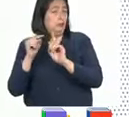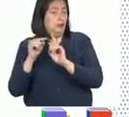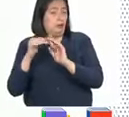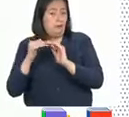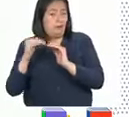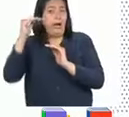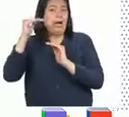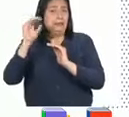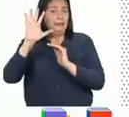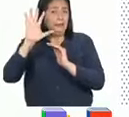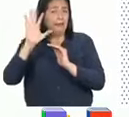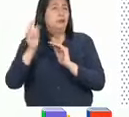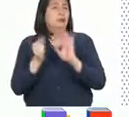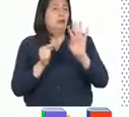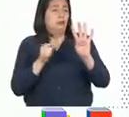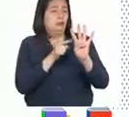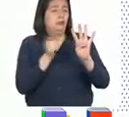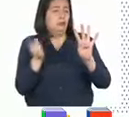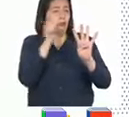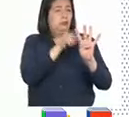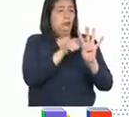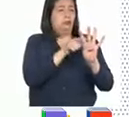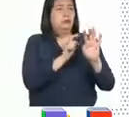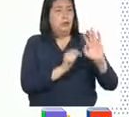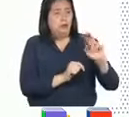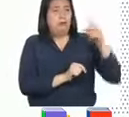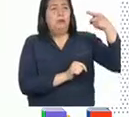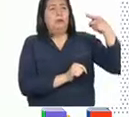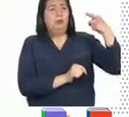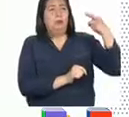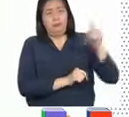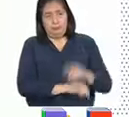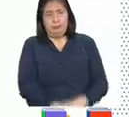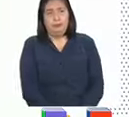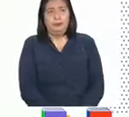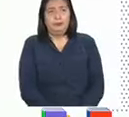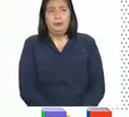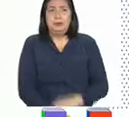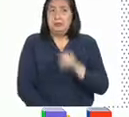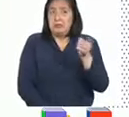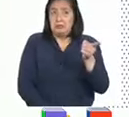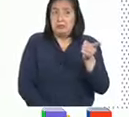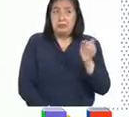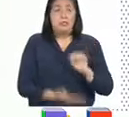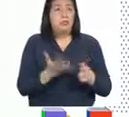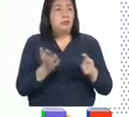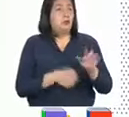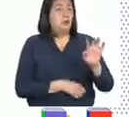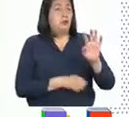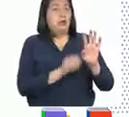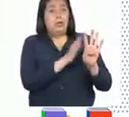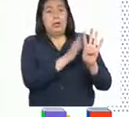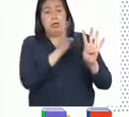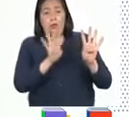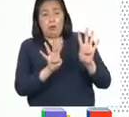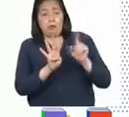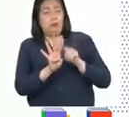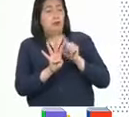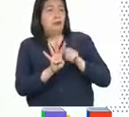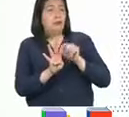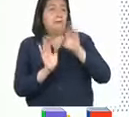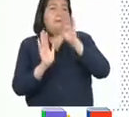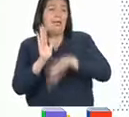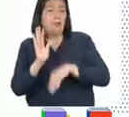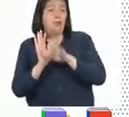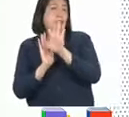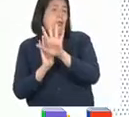o mayor que 5, la unidad de millón aumenta en 1. En este caso, tenemos la cifra 4 que